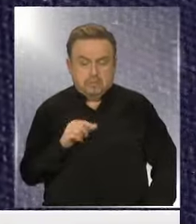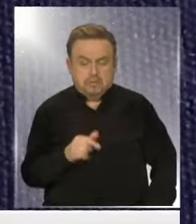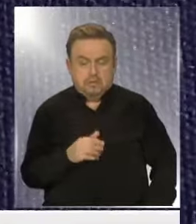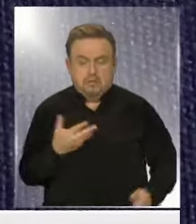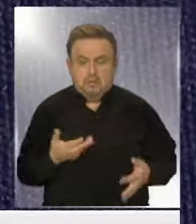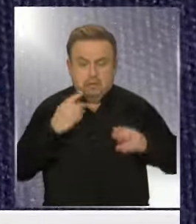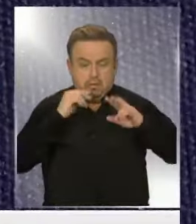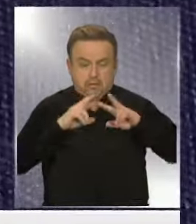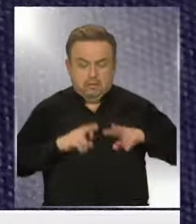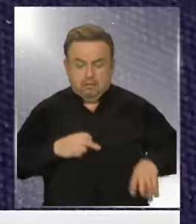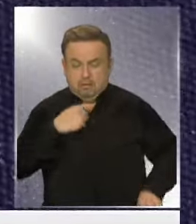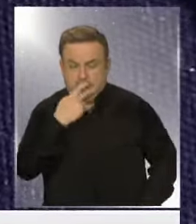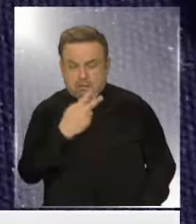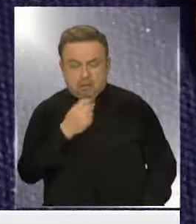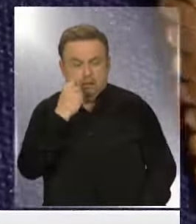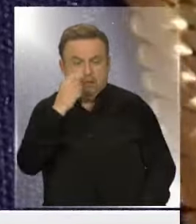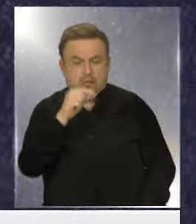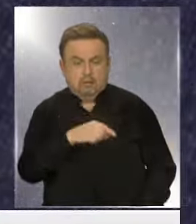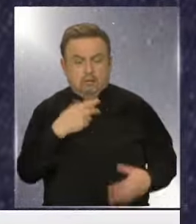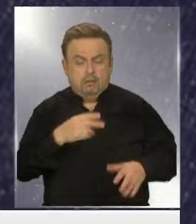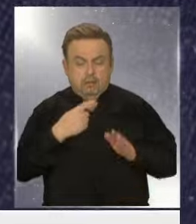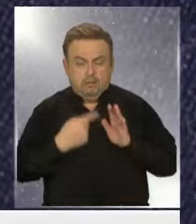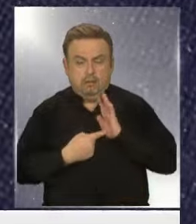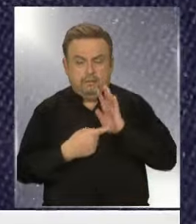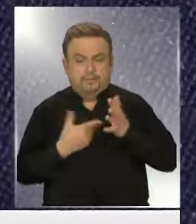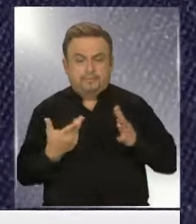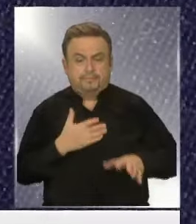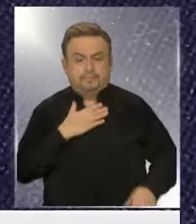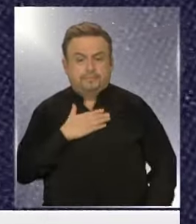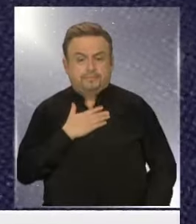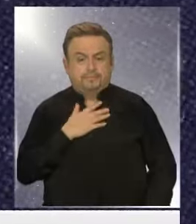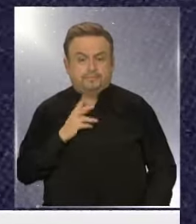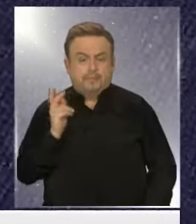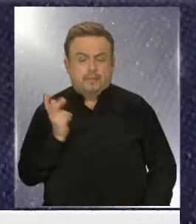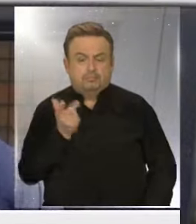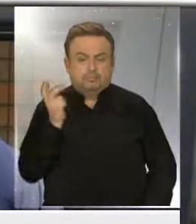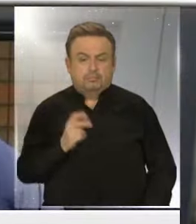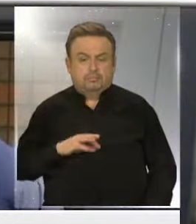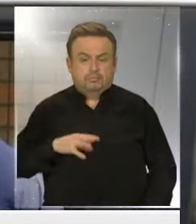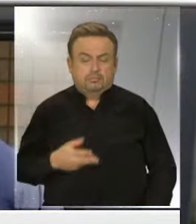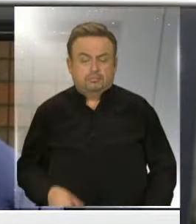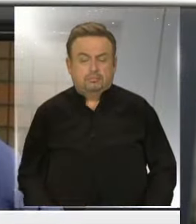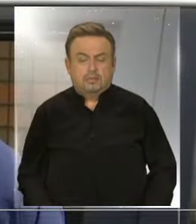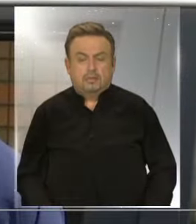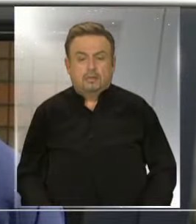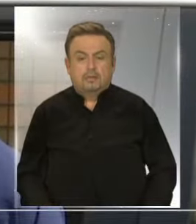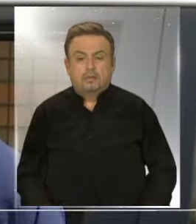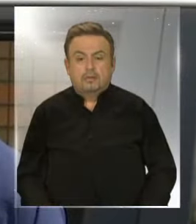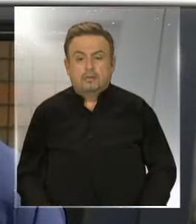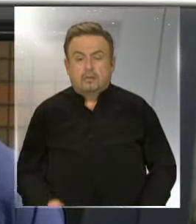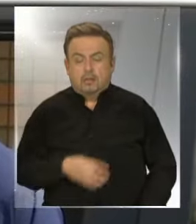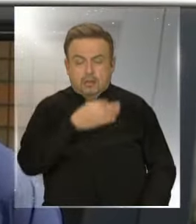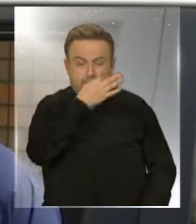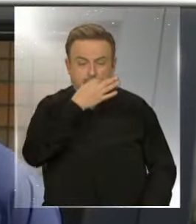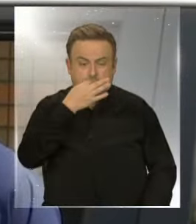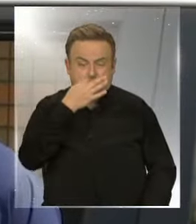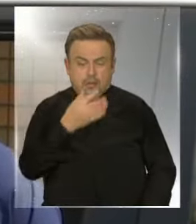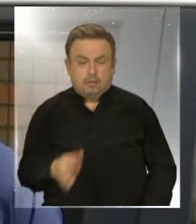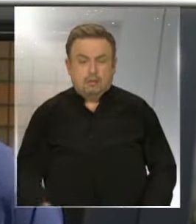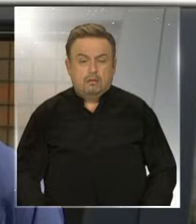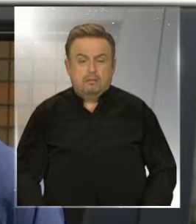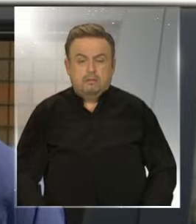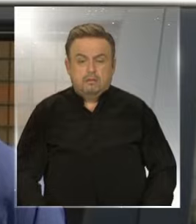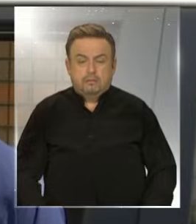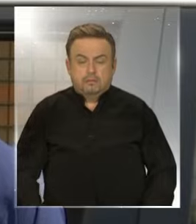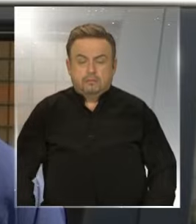en esta investigación. También exhiben cómo ellos adquieren todos los bienes económicos, la droga que manejan, y así